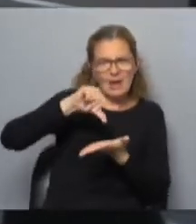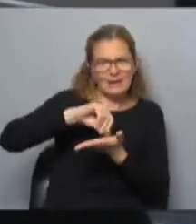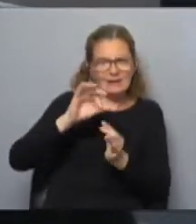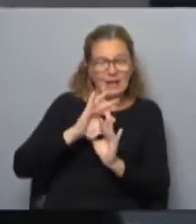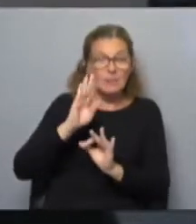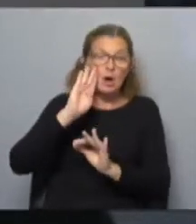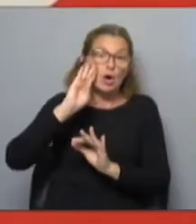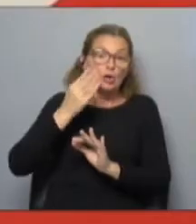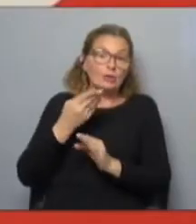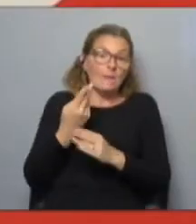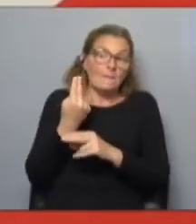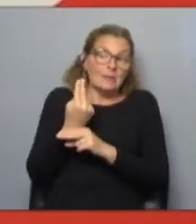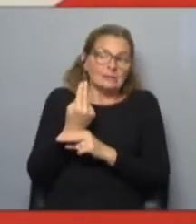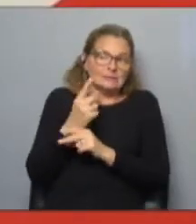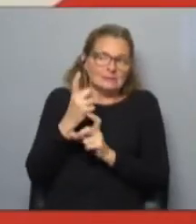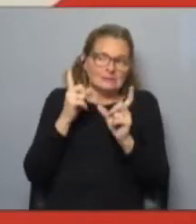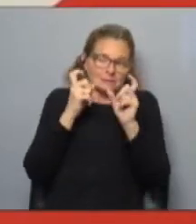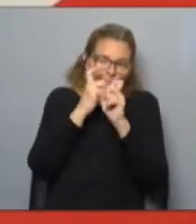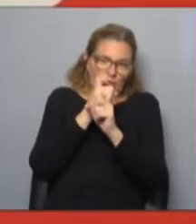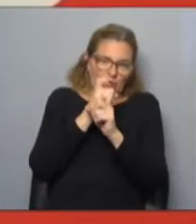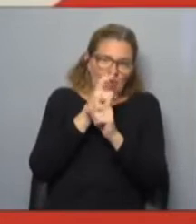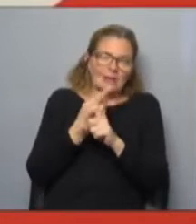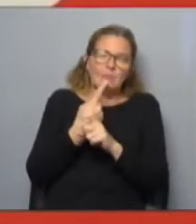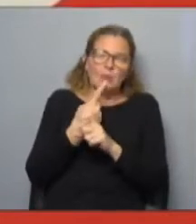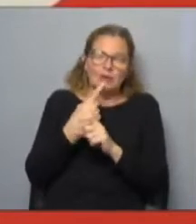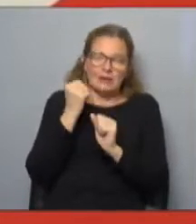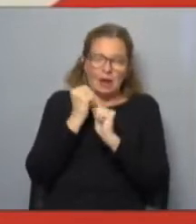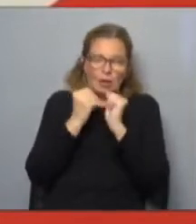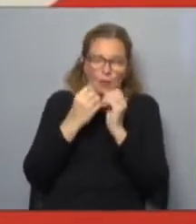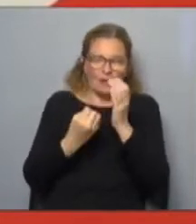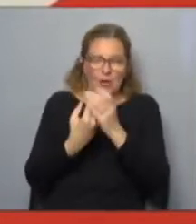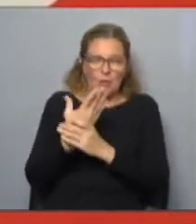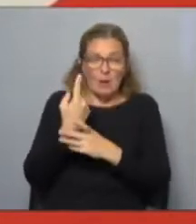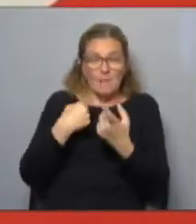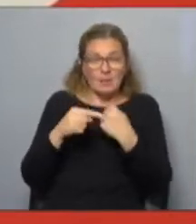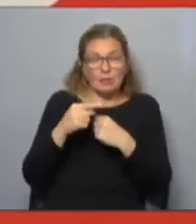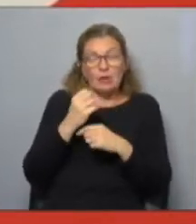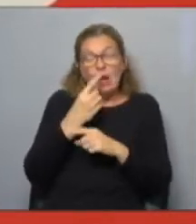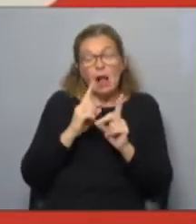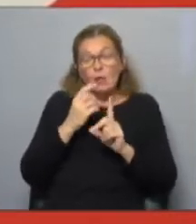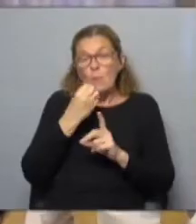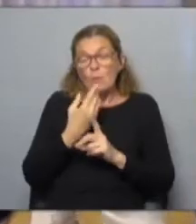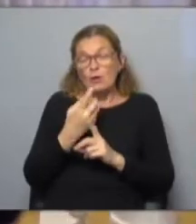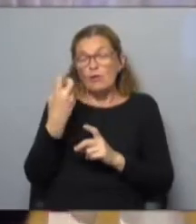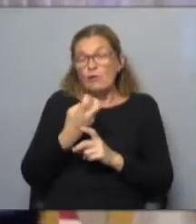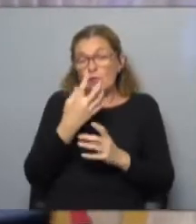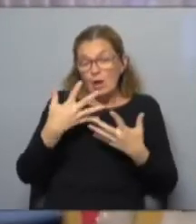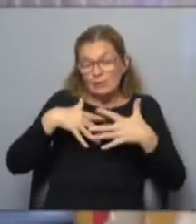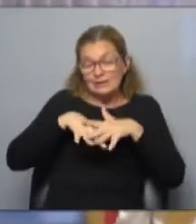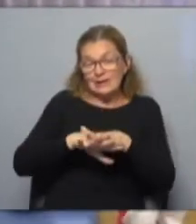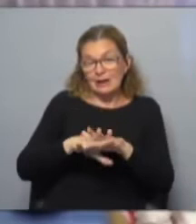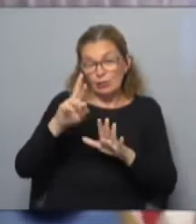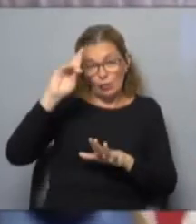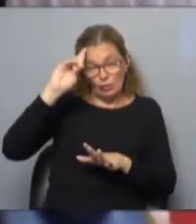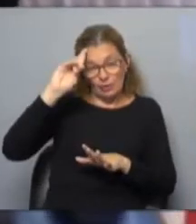reconoció que esta petición es compleja porque requiere una visión política y económica nueva pero que sería beneficiosa porque busca una integración con